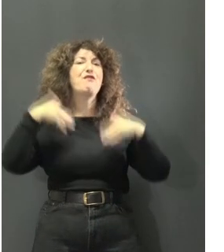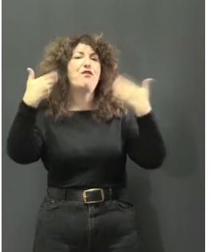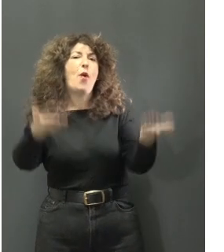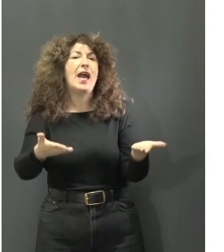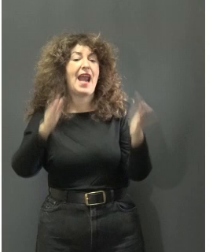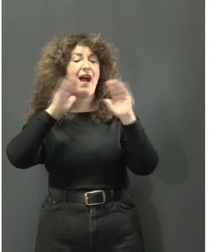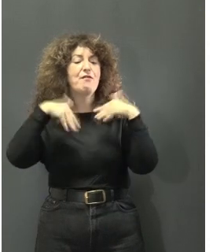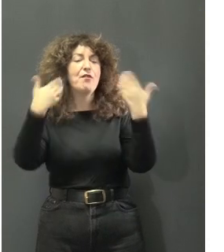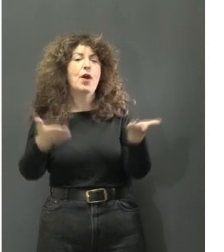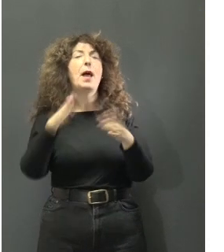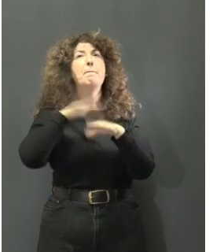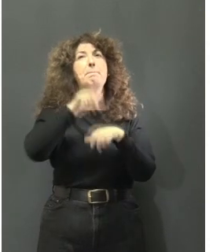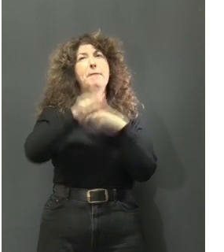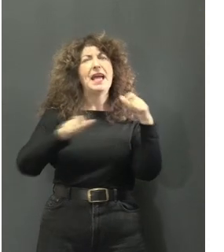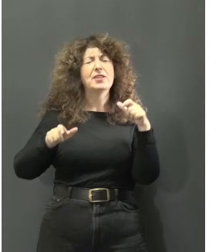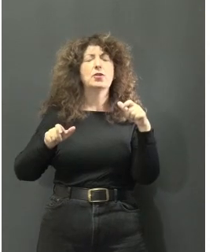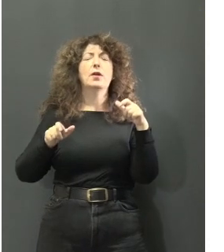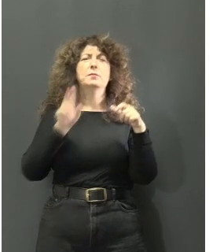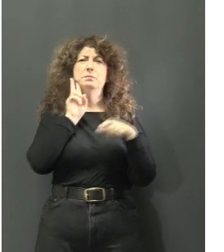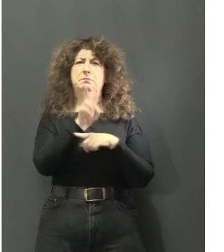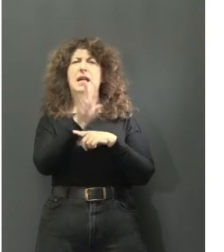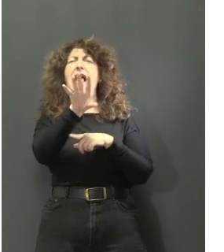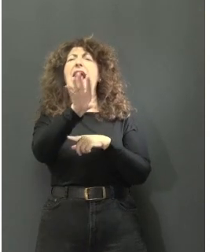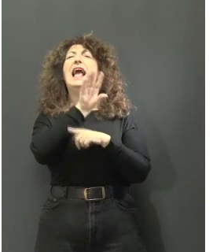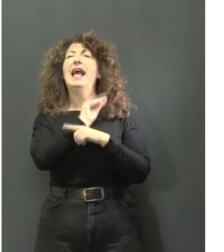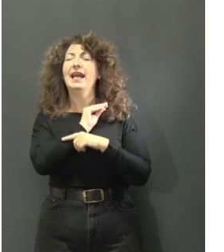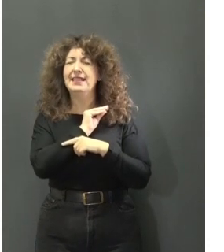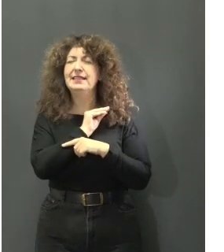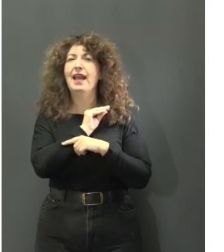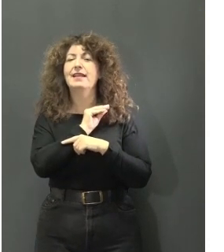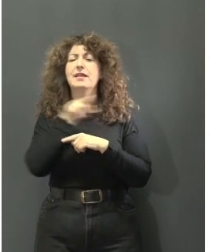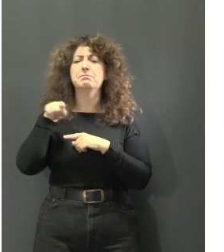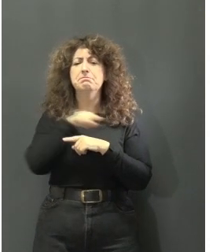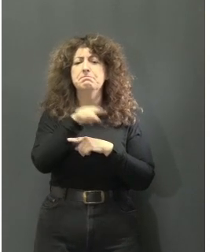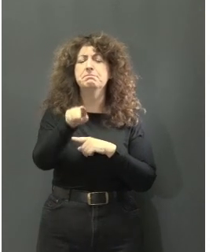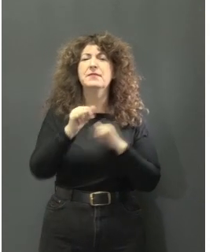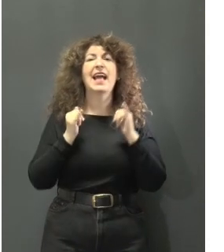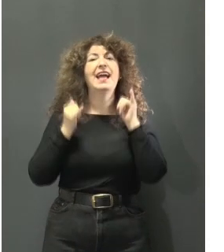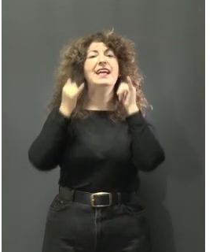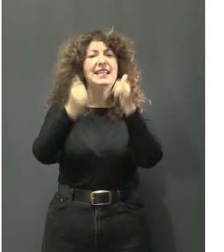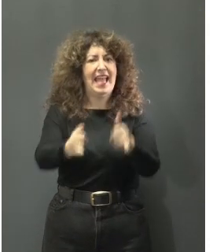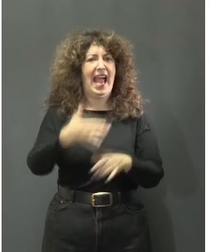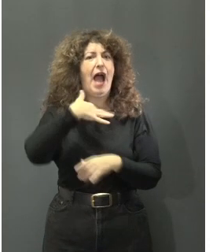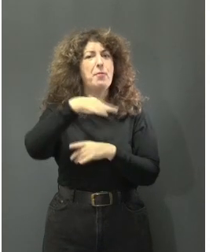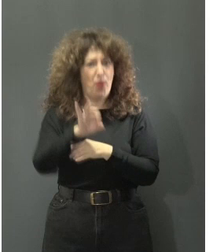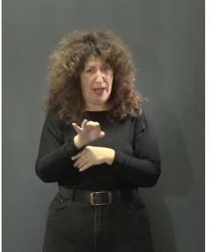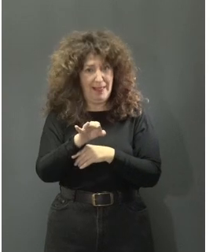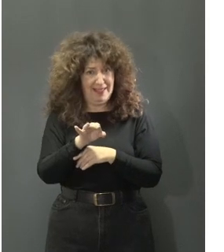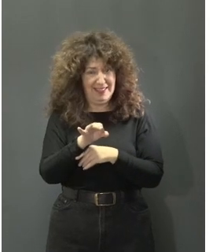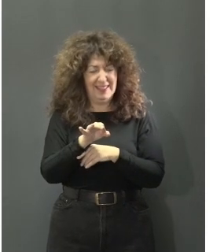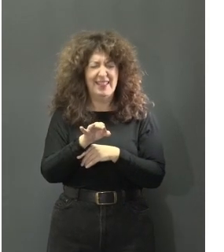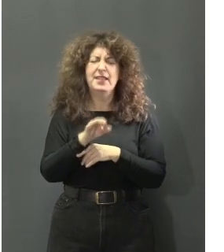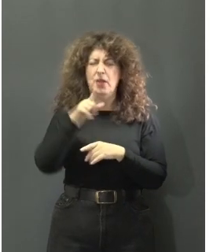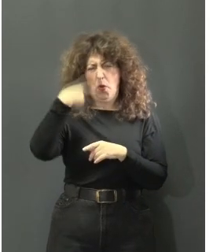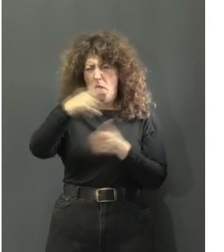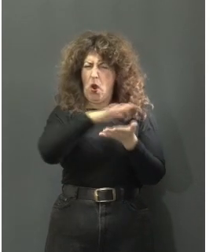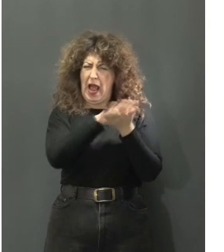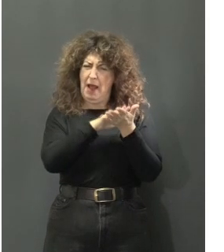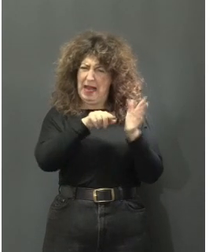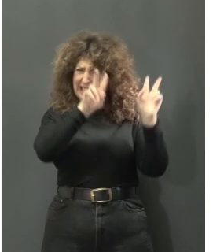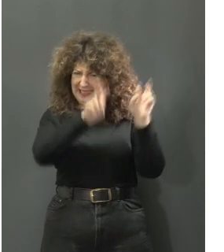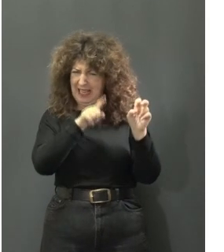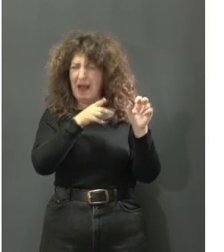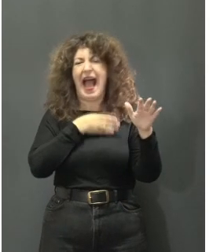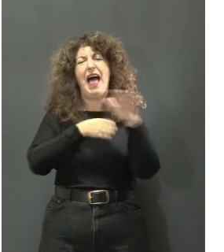para que las personas entiendan y sean capaces de llegar al centro, al donde al que tienen que acudir. Luego hablaremos un poquito de